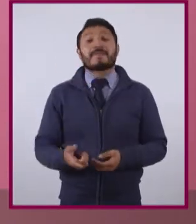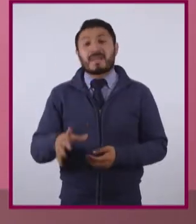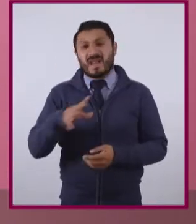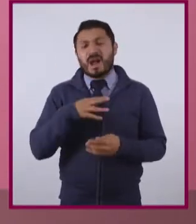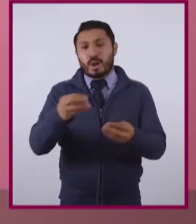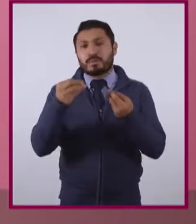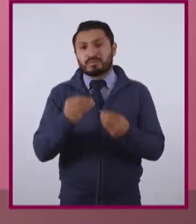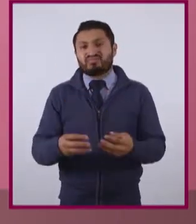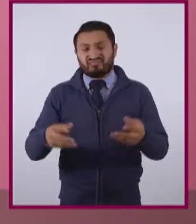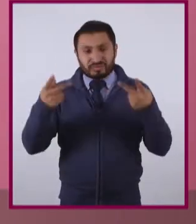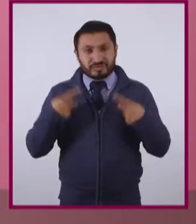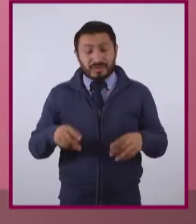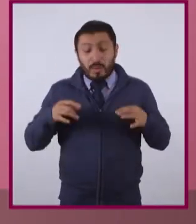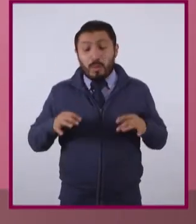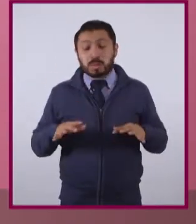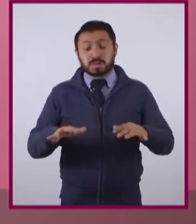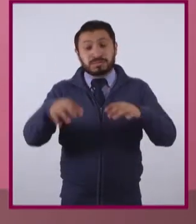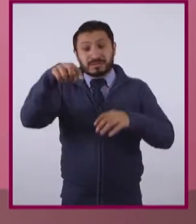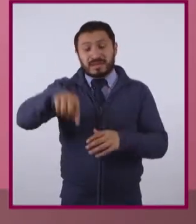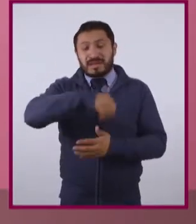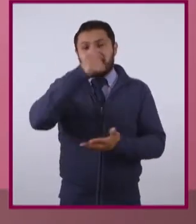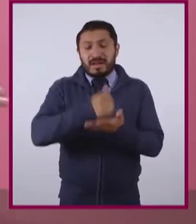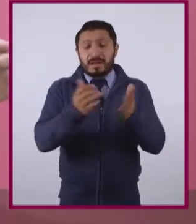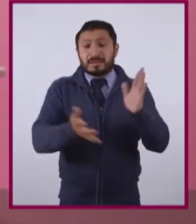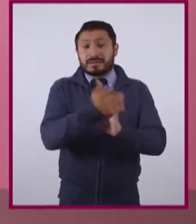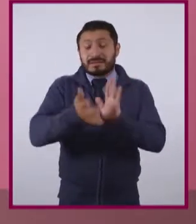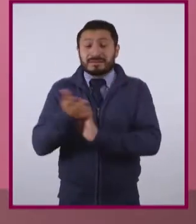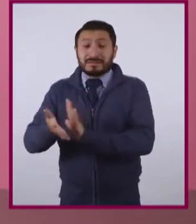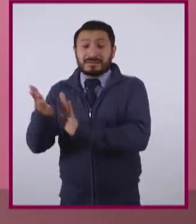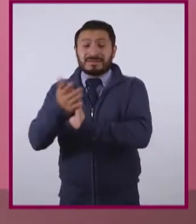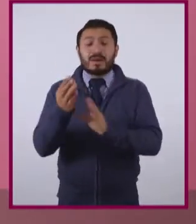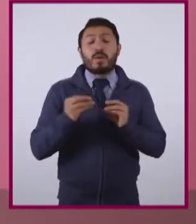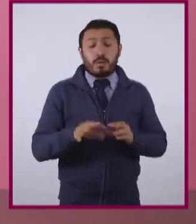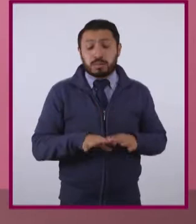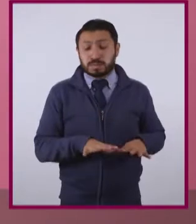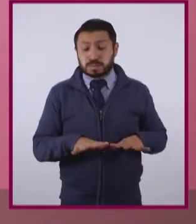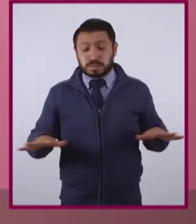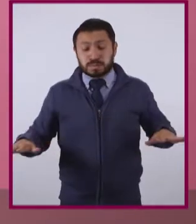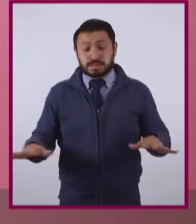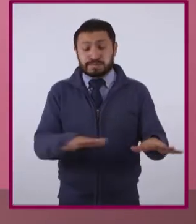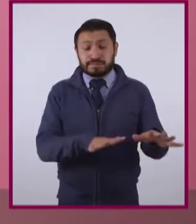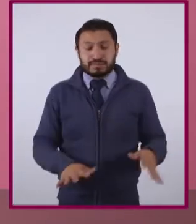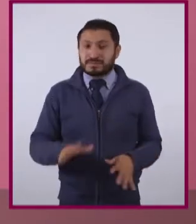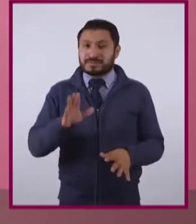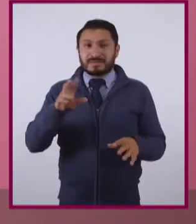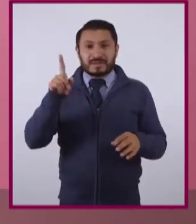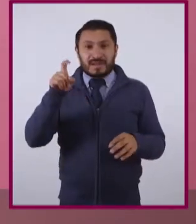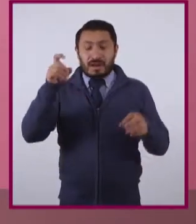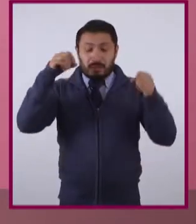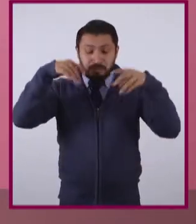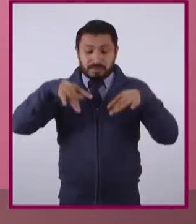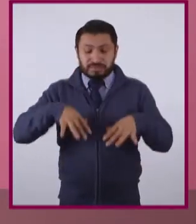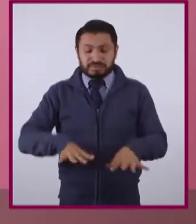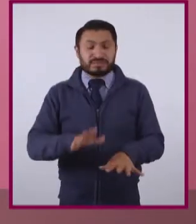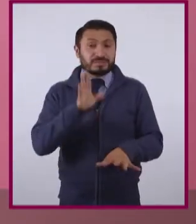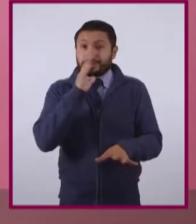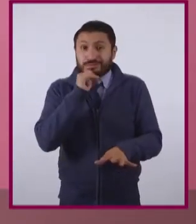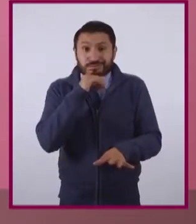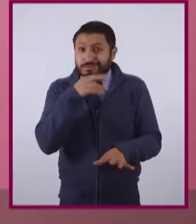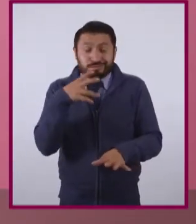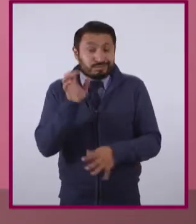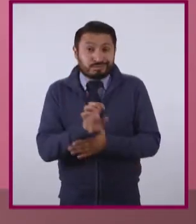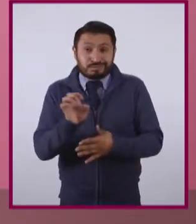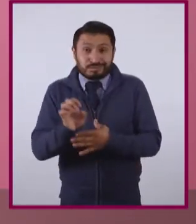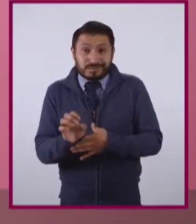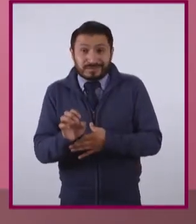tantos asentamientos humanos, o sea, muchas construcciones y tanto cemento en el piso, ya no es posible que la lluvia se filtre hacia el subsuelo